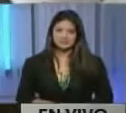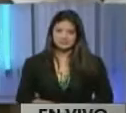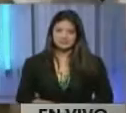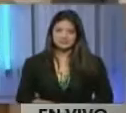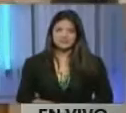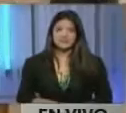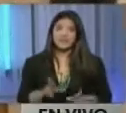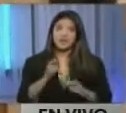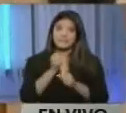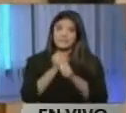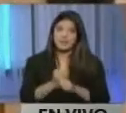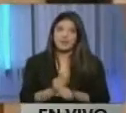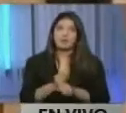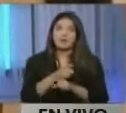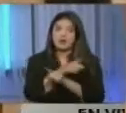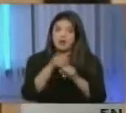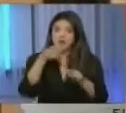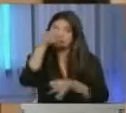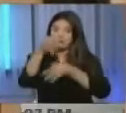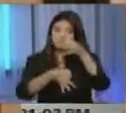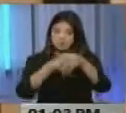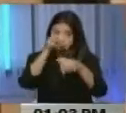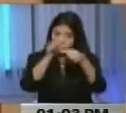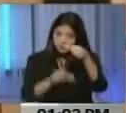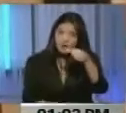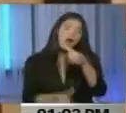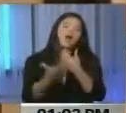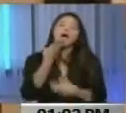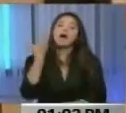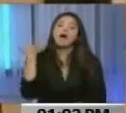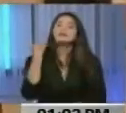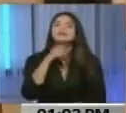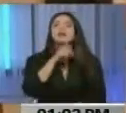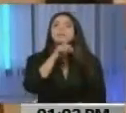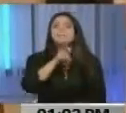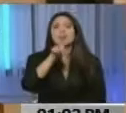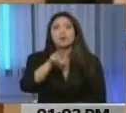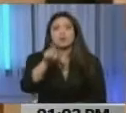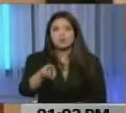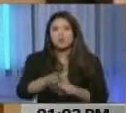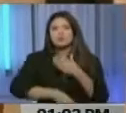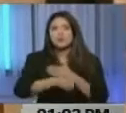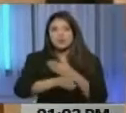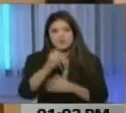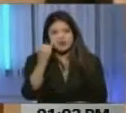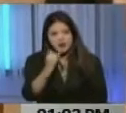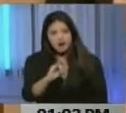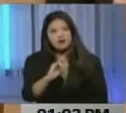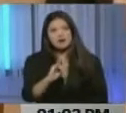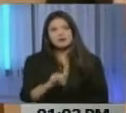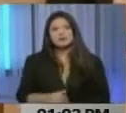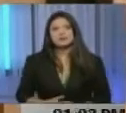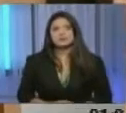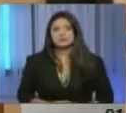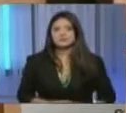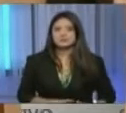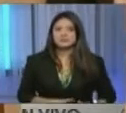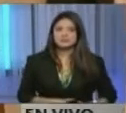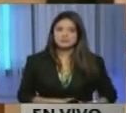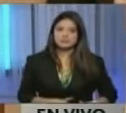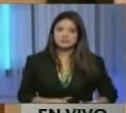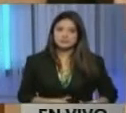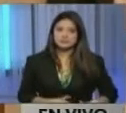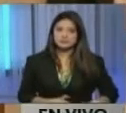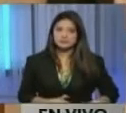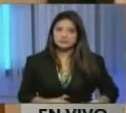Esperemos sean dados los detalles, como se los comentábamos, aún las preguntas que están en este... ...para escuchar las notas del himno